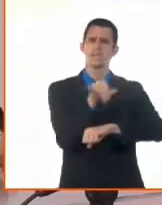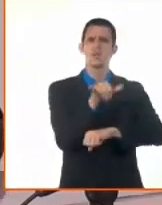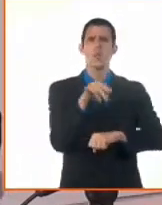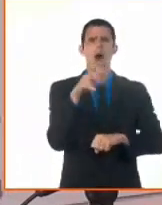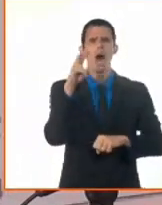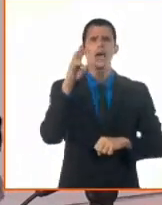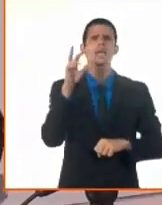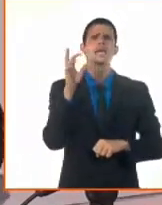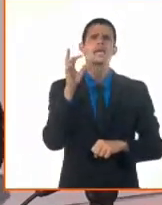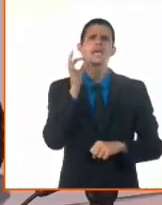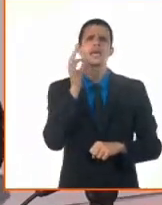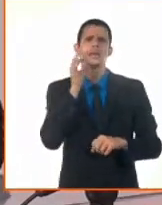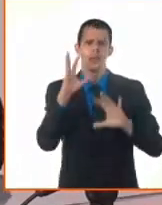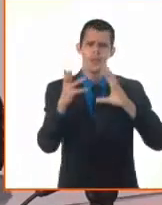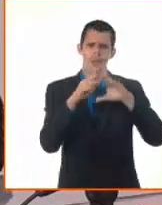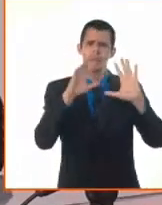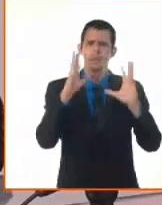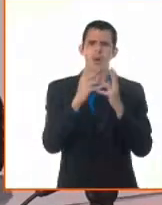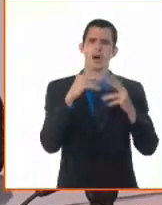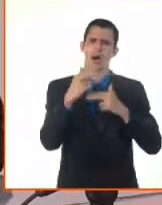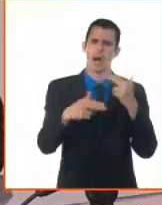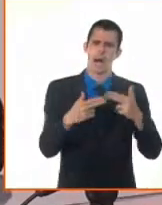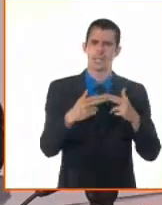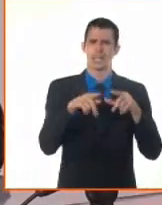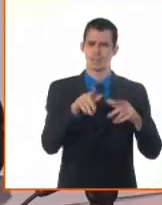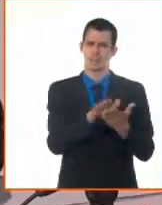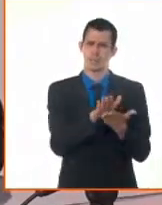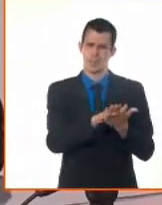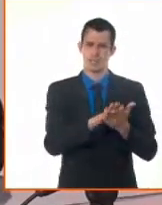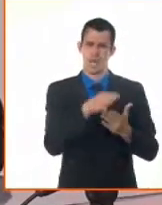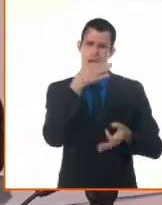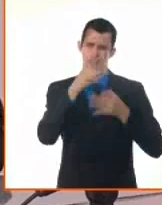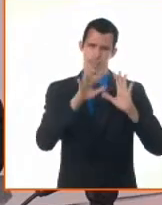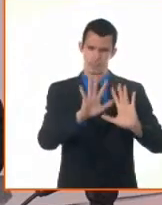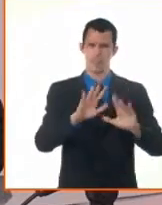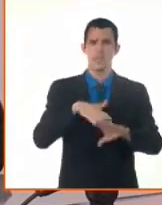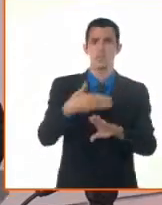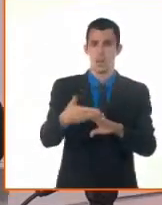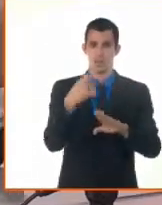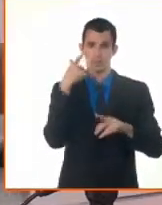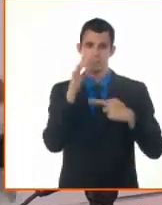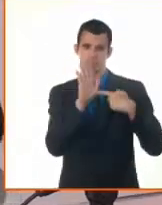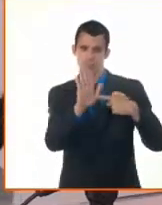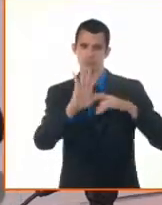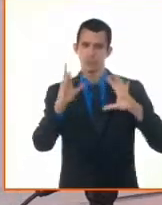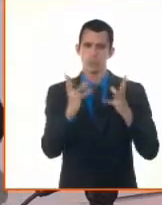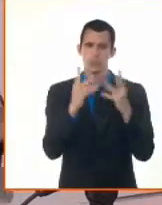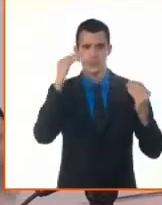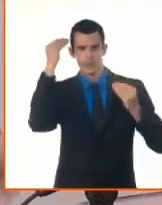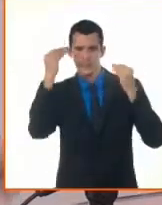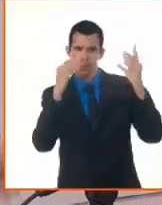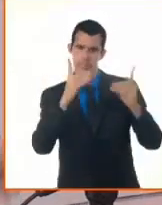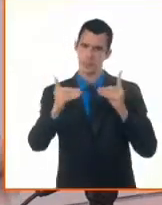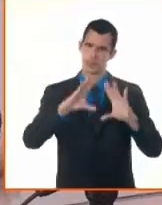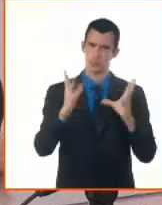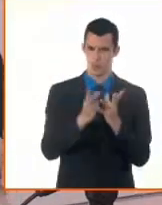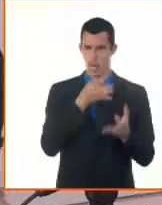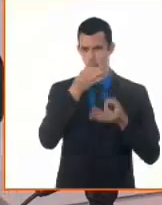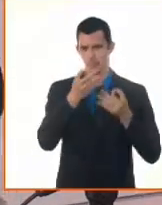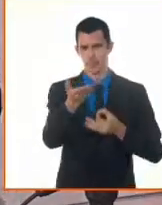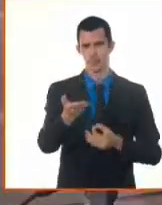está pendiente de análisis en la mesa Y regresamos en unos minutos para comenzar nuestro nuestra conversación nuestro análisis por